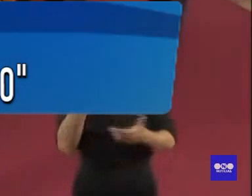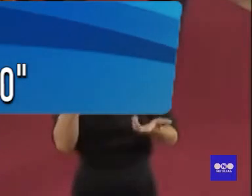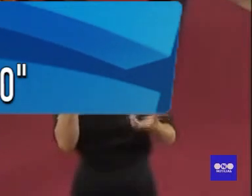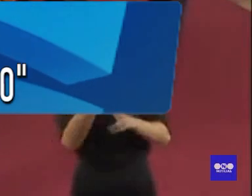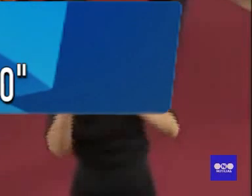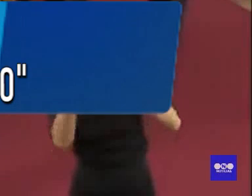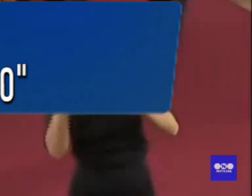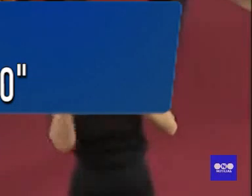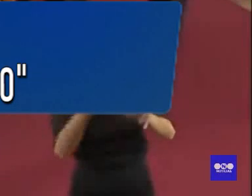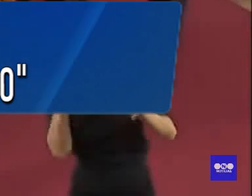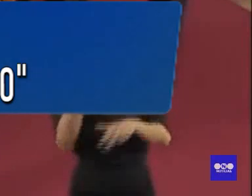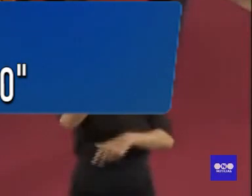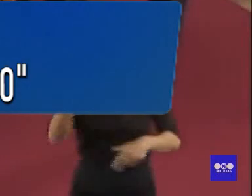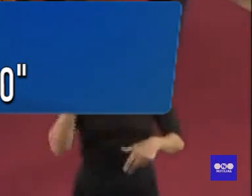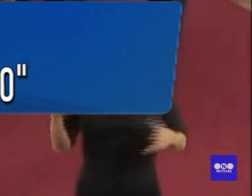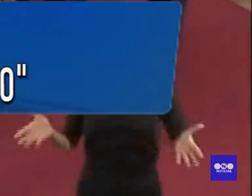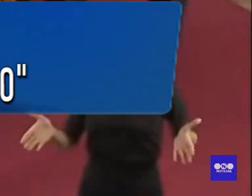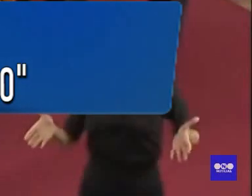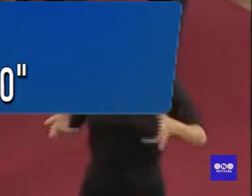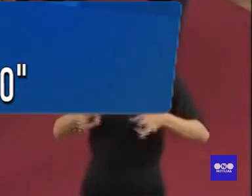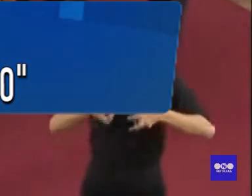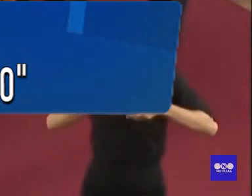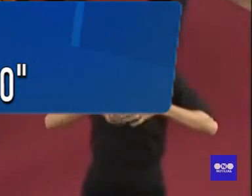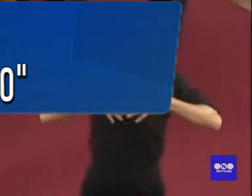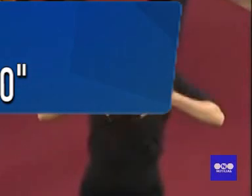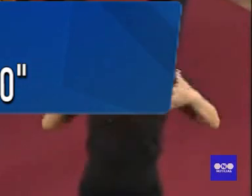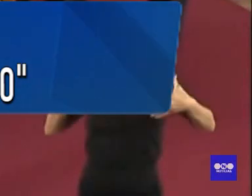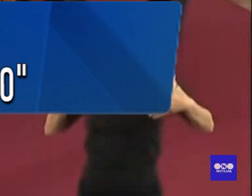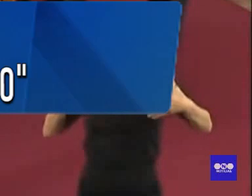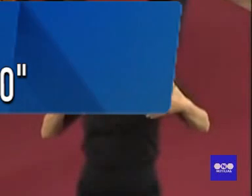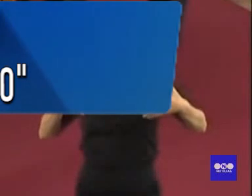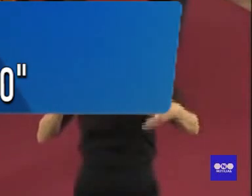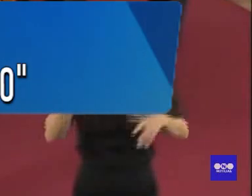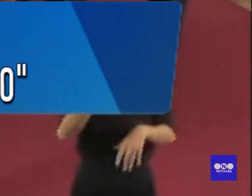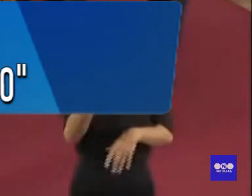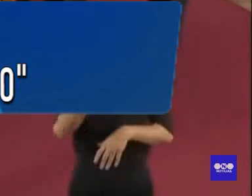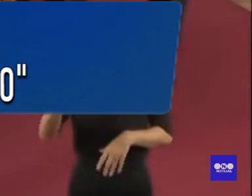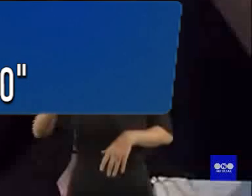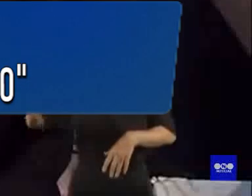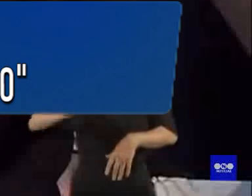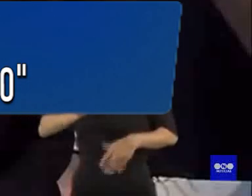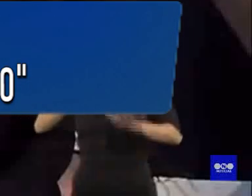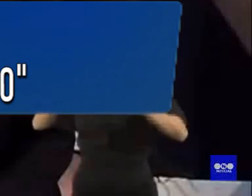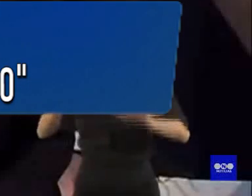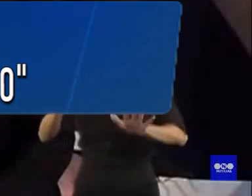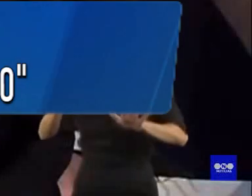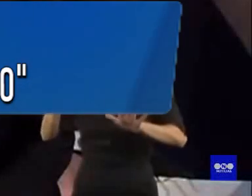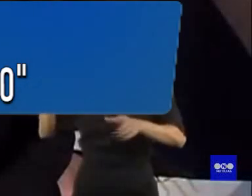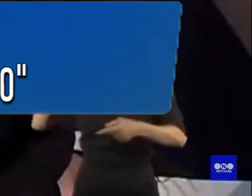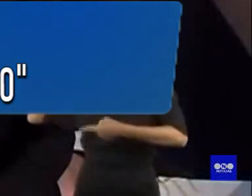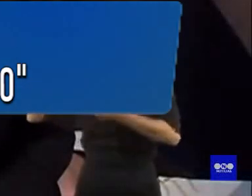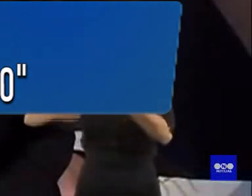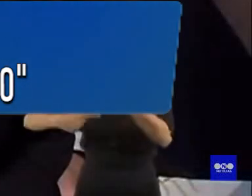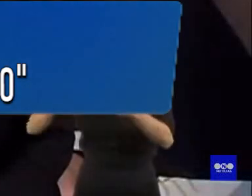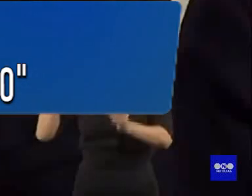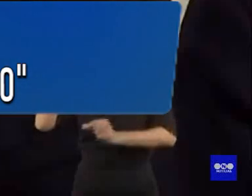logrado retenciones cero me parece que es muy importante sobre todo porque cuesta entender sigue sigue siendo un tema que cuesta entender cuál es